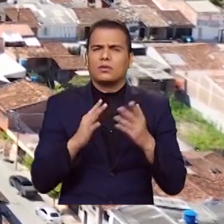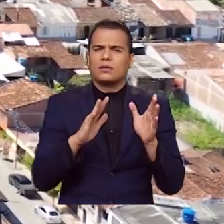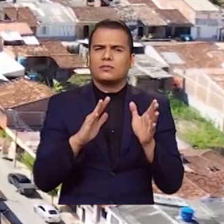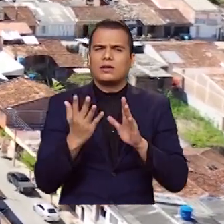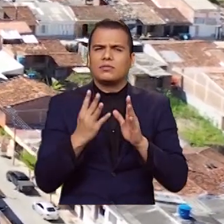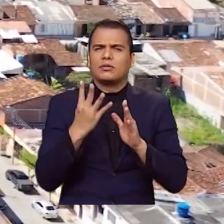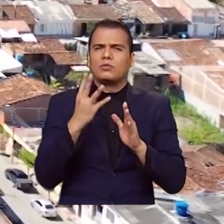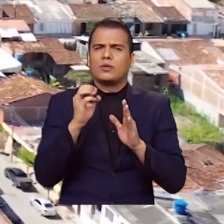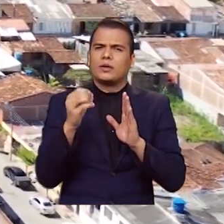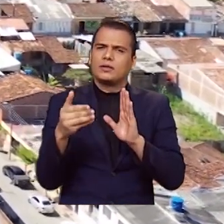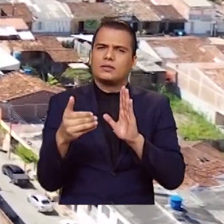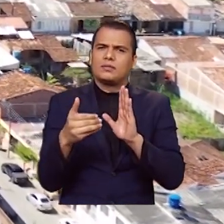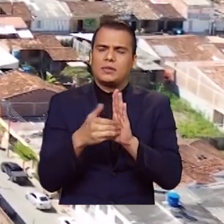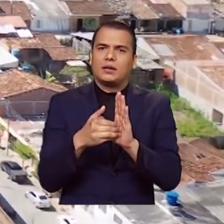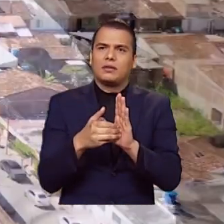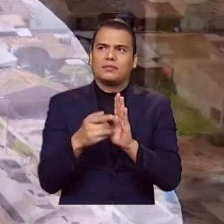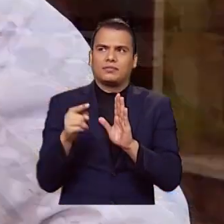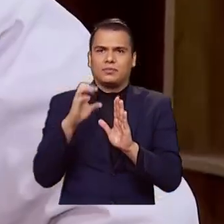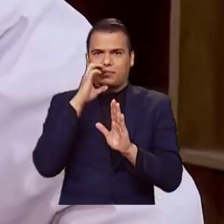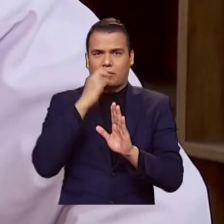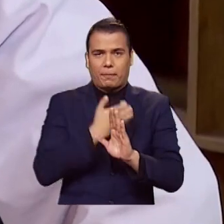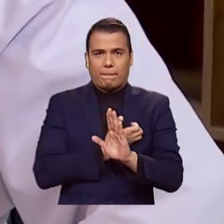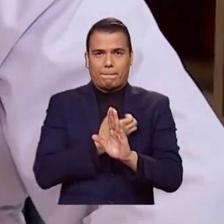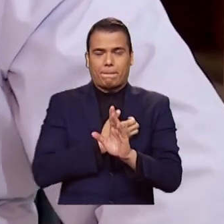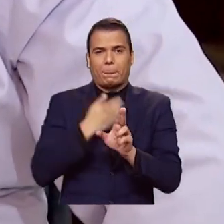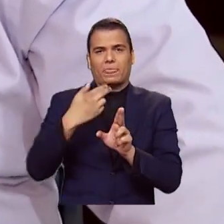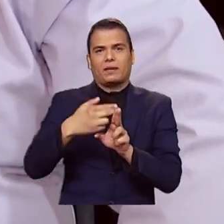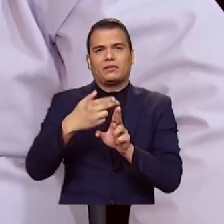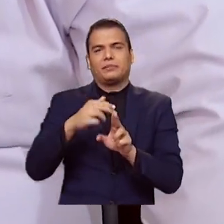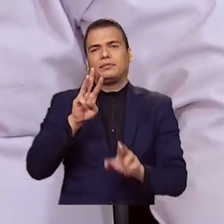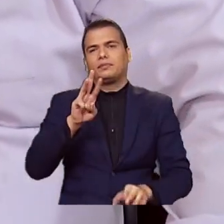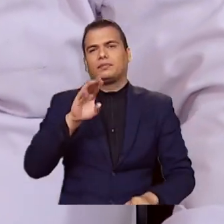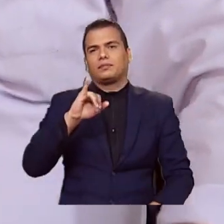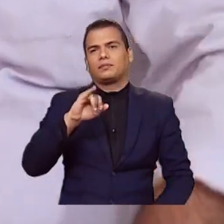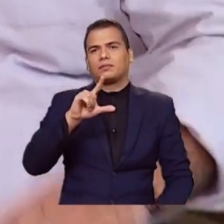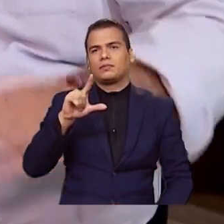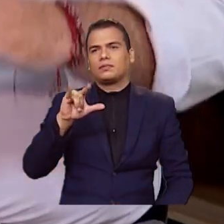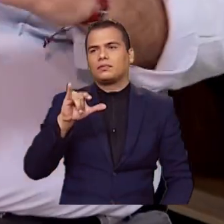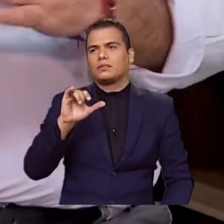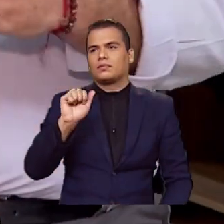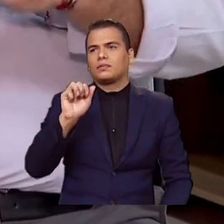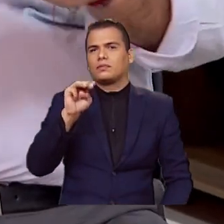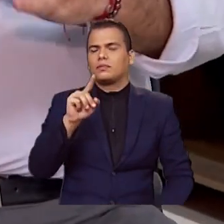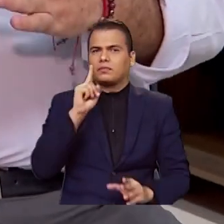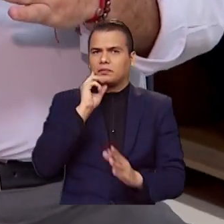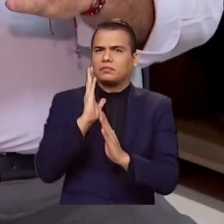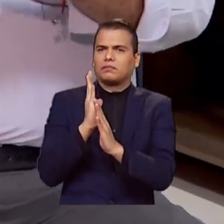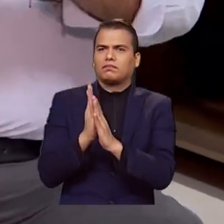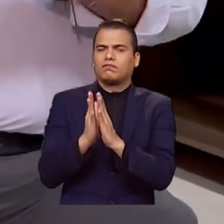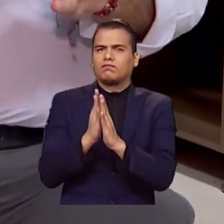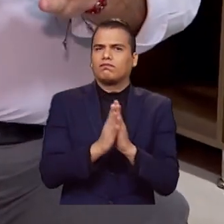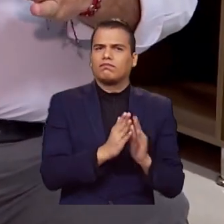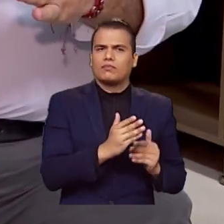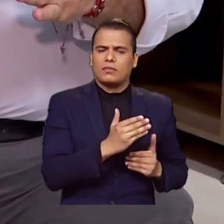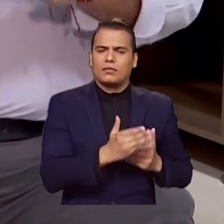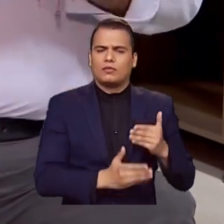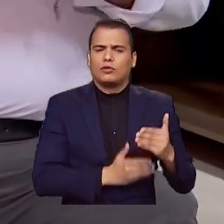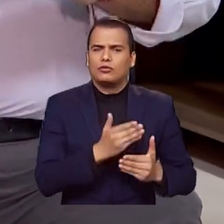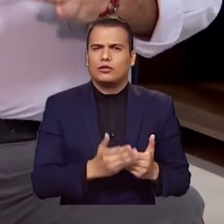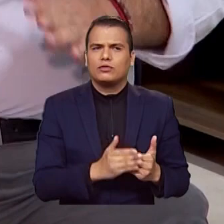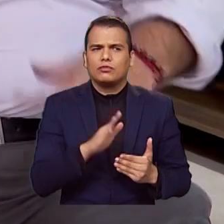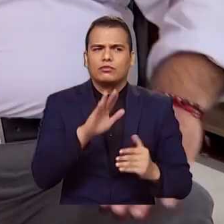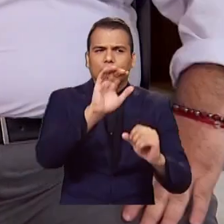el cual pues vamos a conocer con su alcalde, William Fernando Palomino. Bienvenido a Telepacífico Noticias. ¿Cómo ha sido la coyuntura y la contingencia